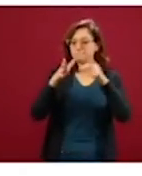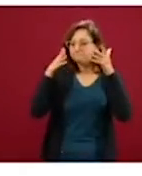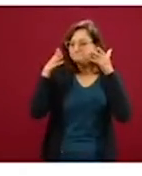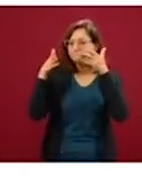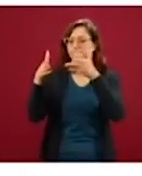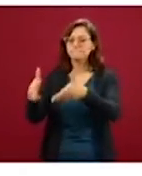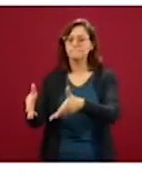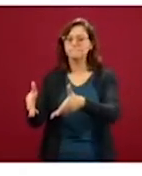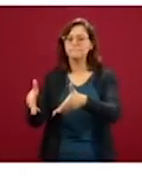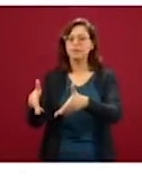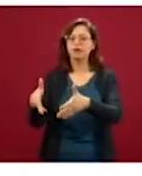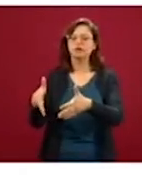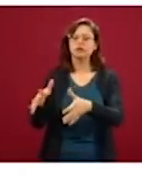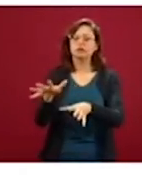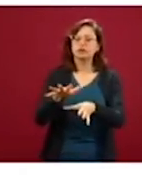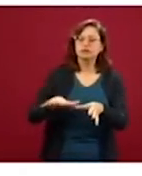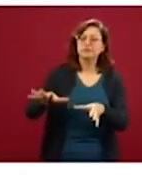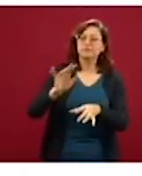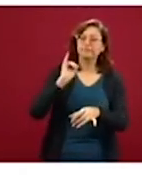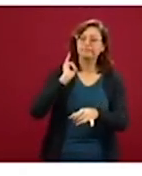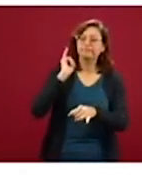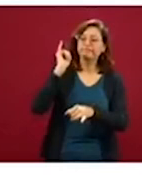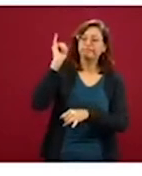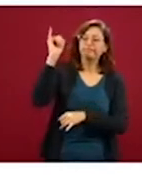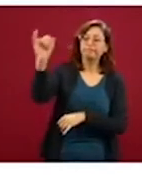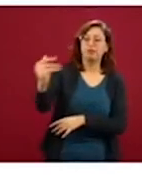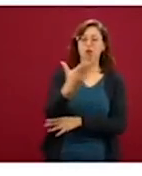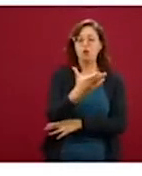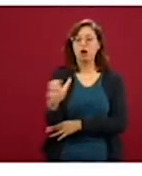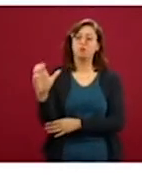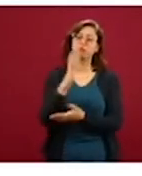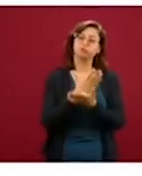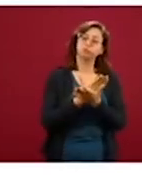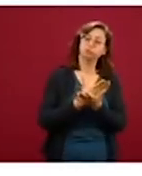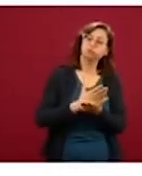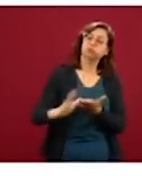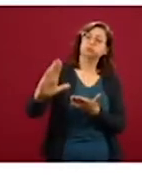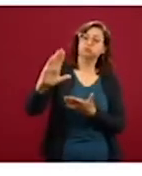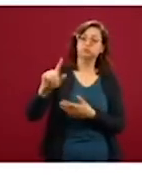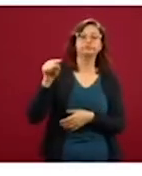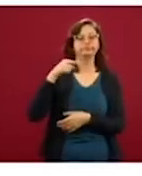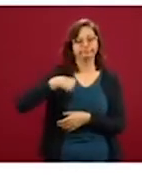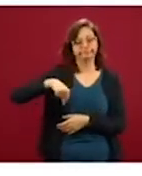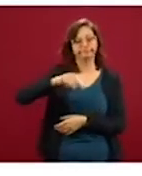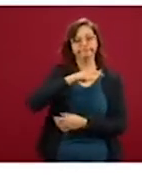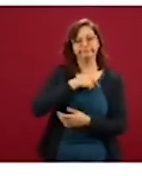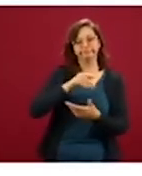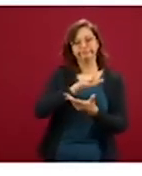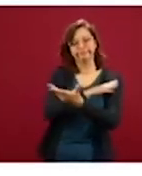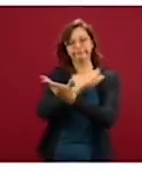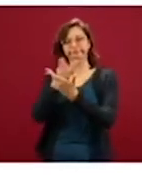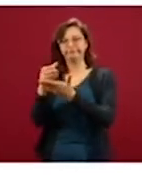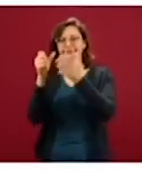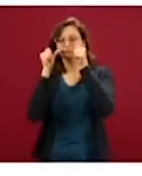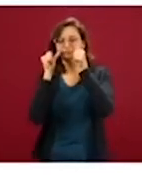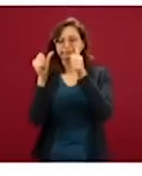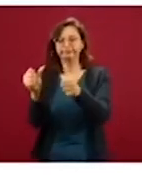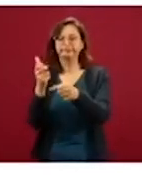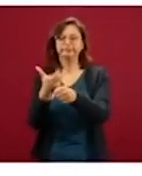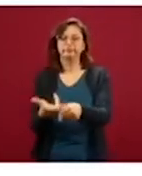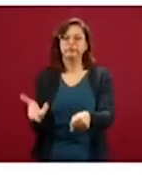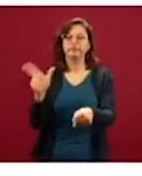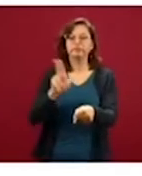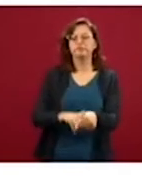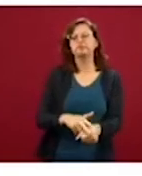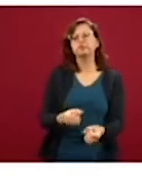lugares en las localidades más lejanas y más marginadas del país damos la atención a través de hospitales 80